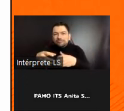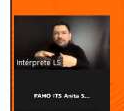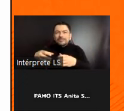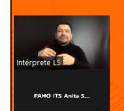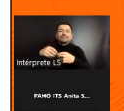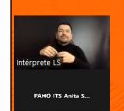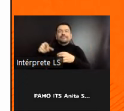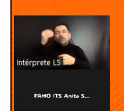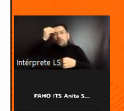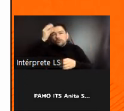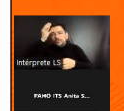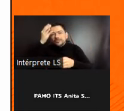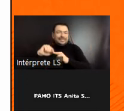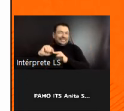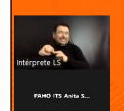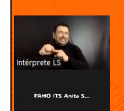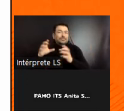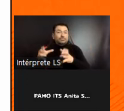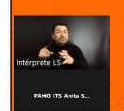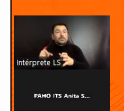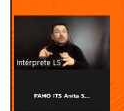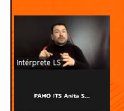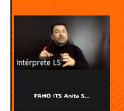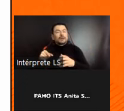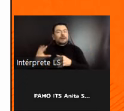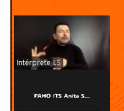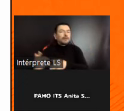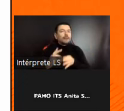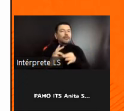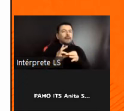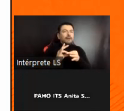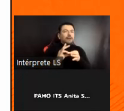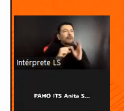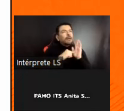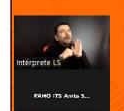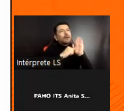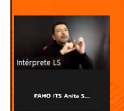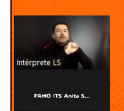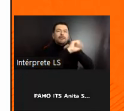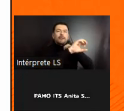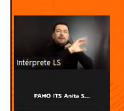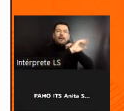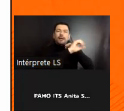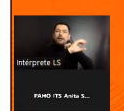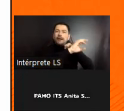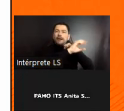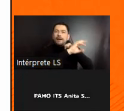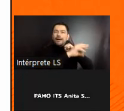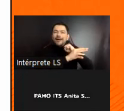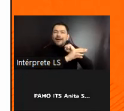dentro de una campaña de promoción de vacunas, siendo culturalmente competente